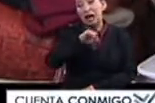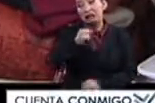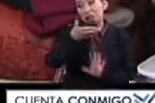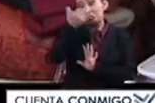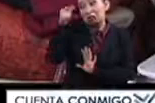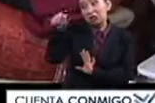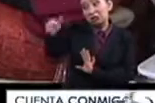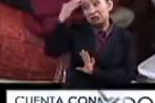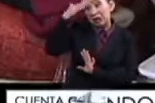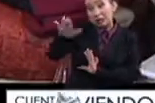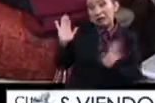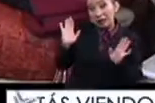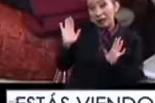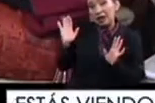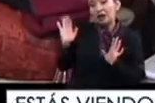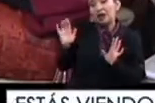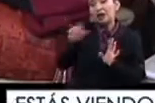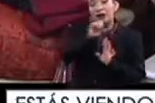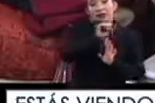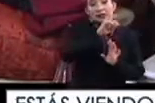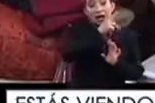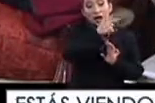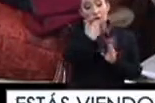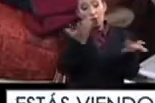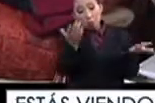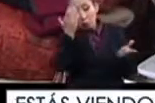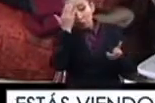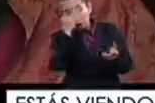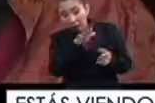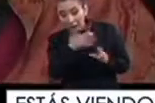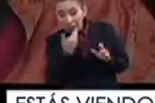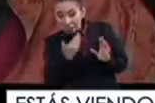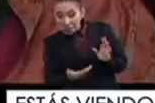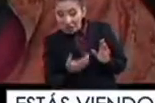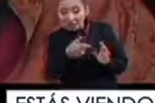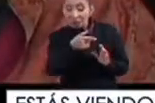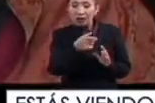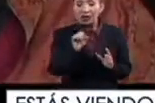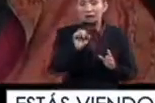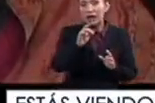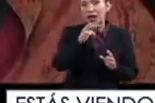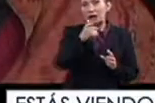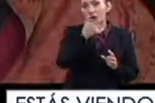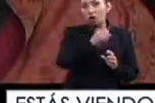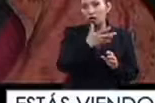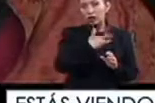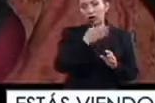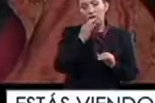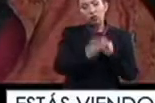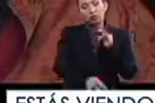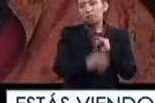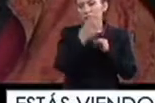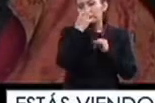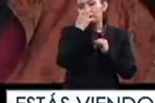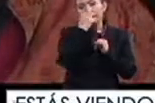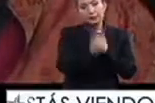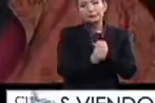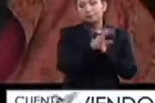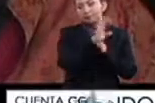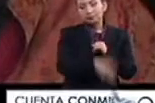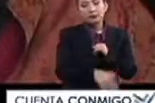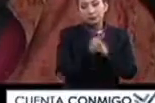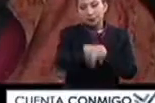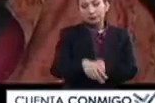ya estaba consciente. A Sergio tampoco estaba ya consciente. Sergio tuvo un final muy triste, sí,